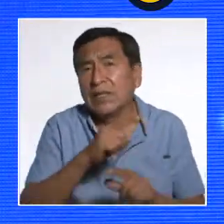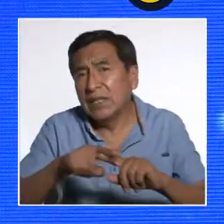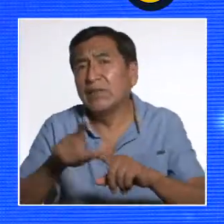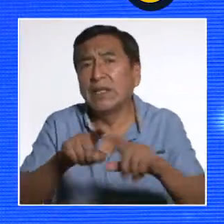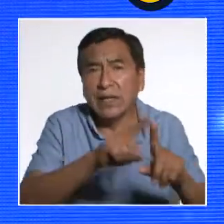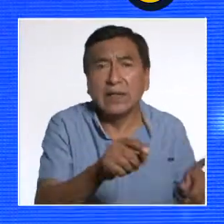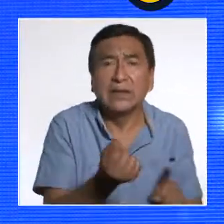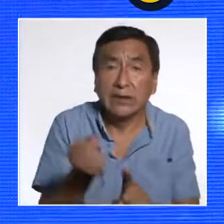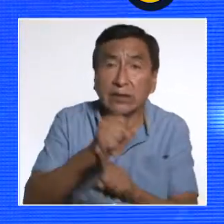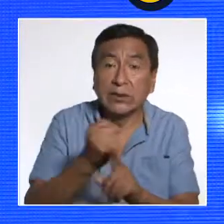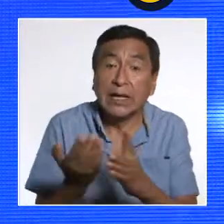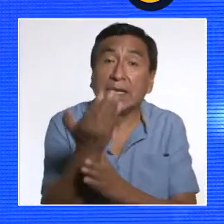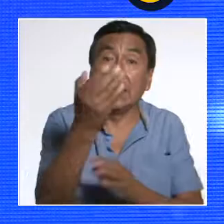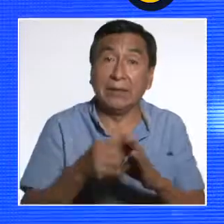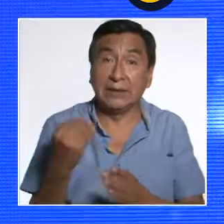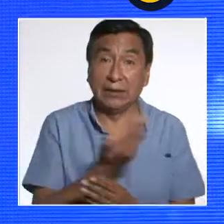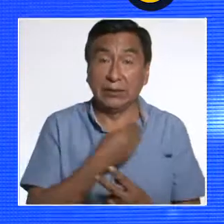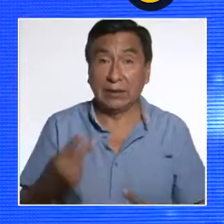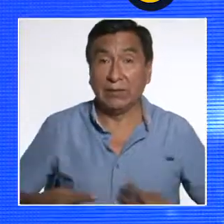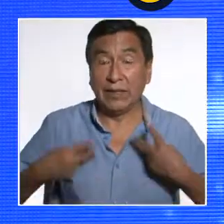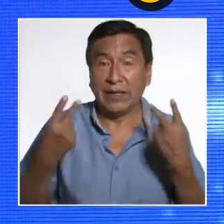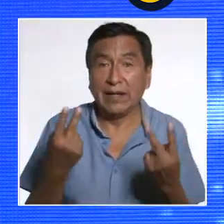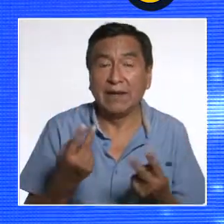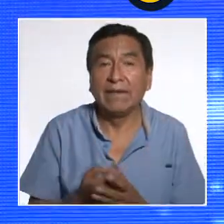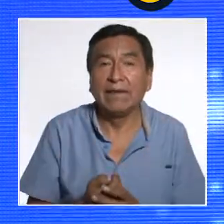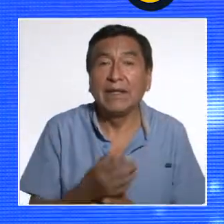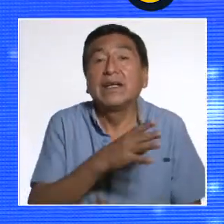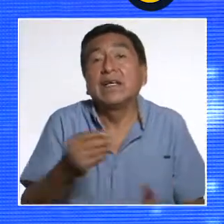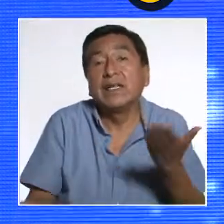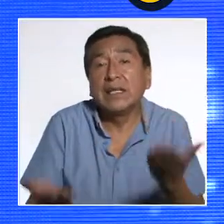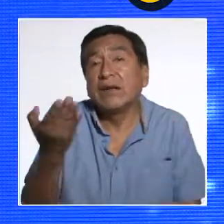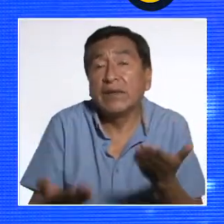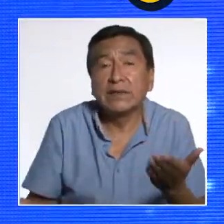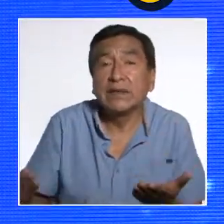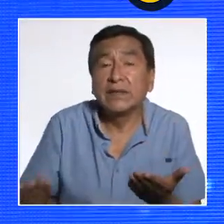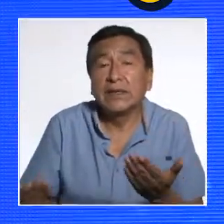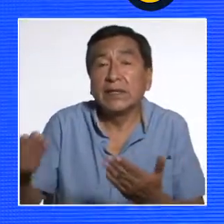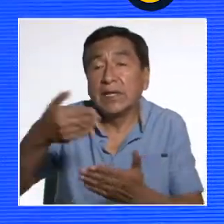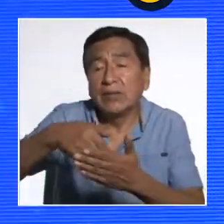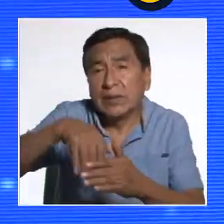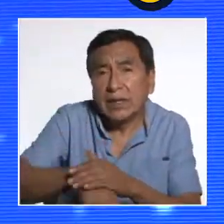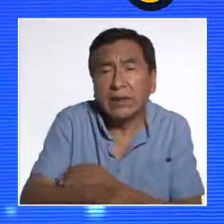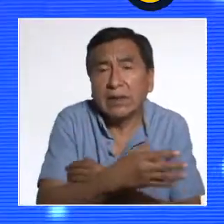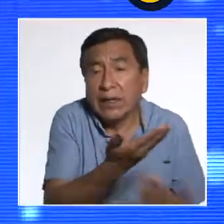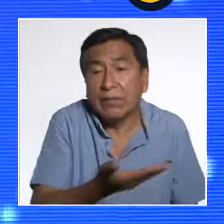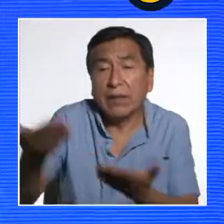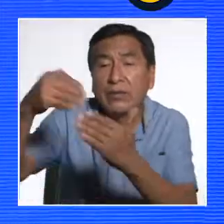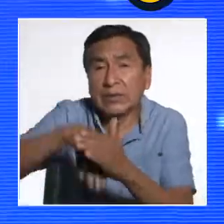diversas situaciones a lo largo de nuestra vida. Y tal vez llevamos dentro